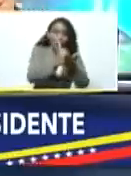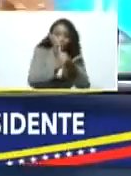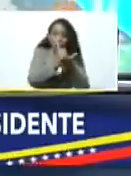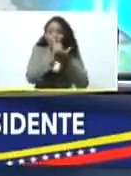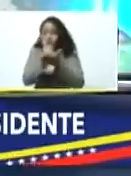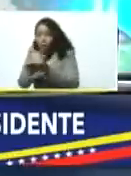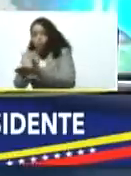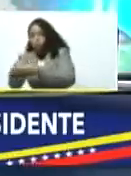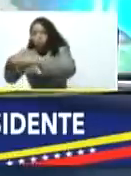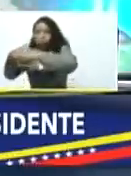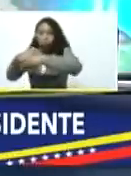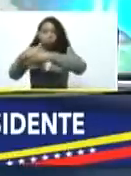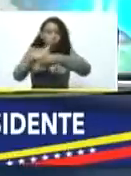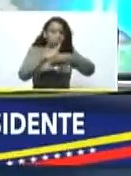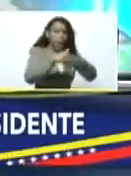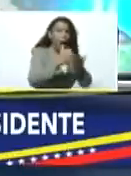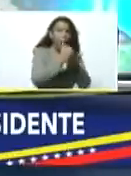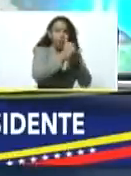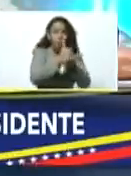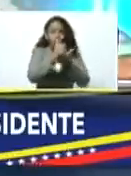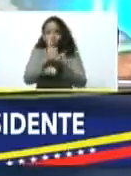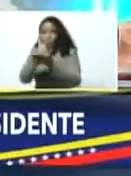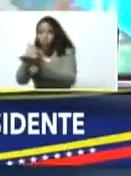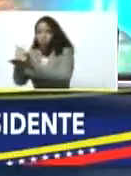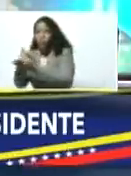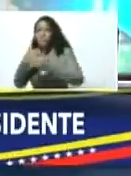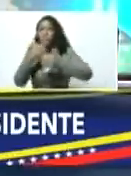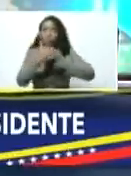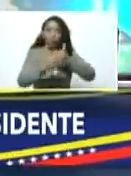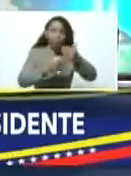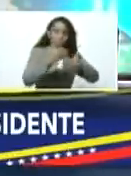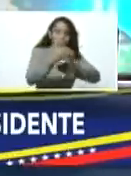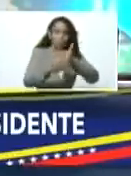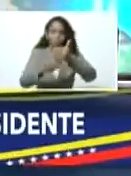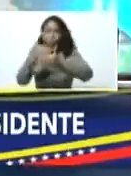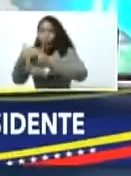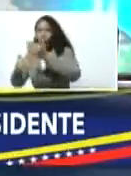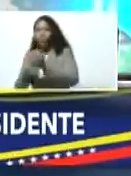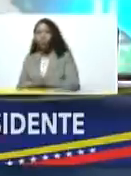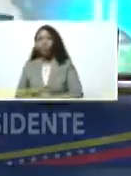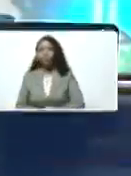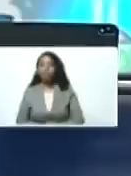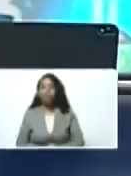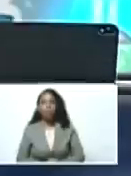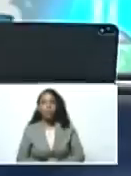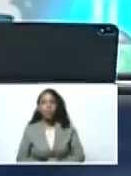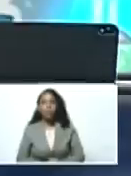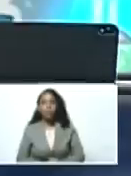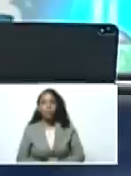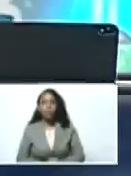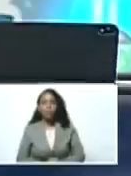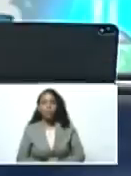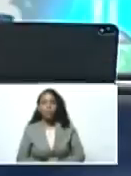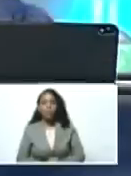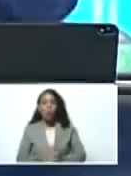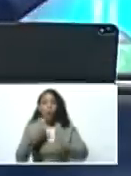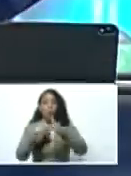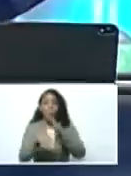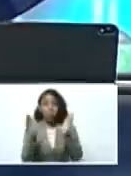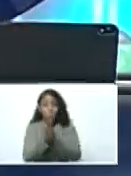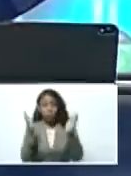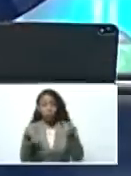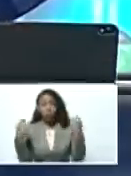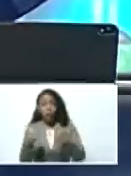de la mano, lo va llevando poco a poco. Lo va auspiciando. La